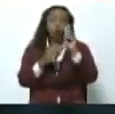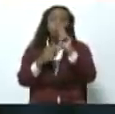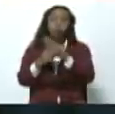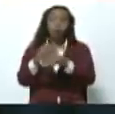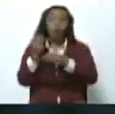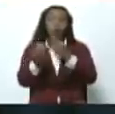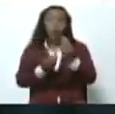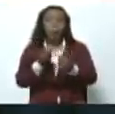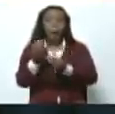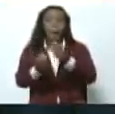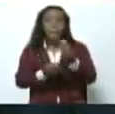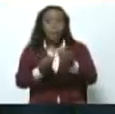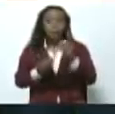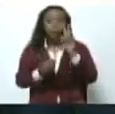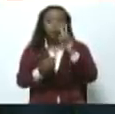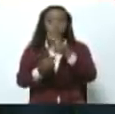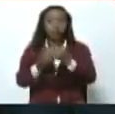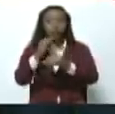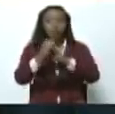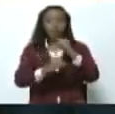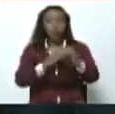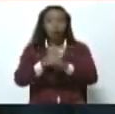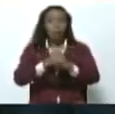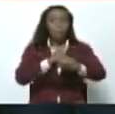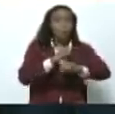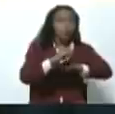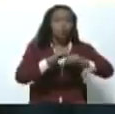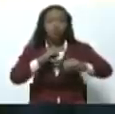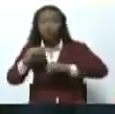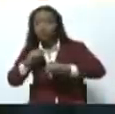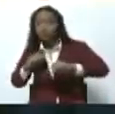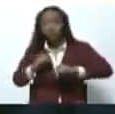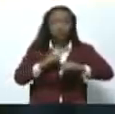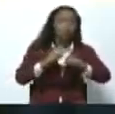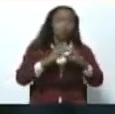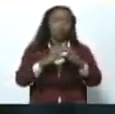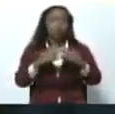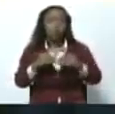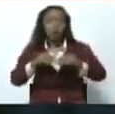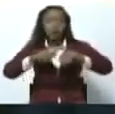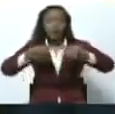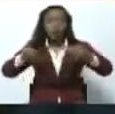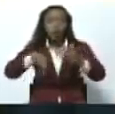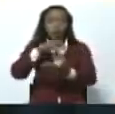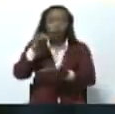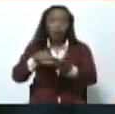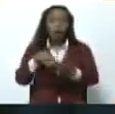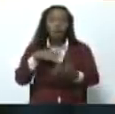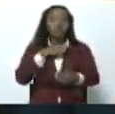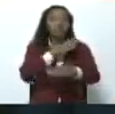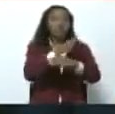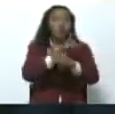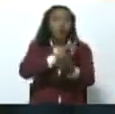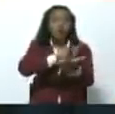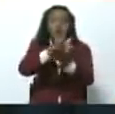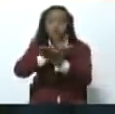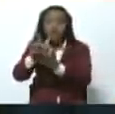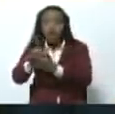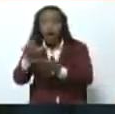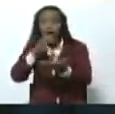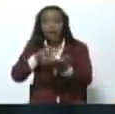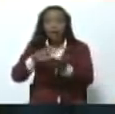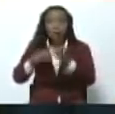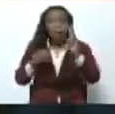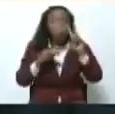los veedores internacionales se han movido por todo el escenario nacional. Han ido a varios estados. Han visto a la gente